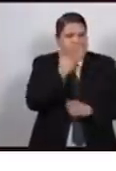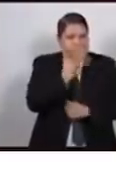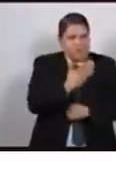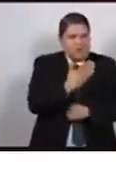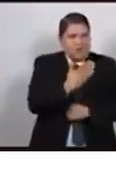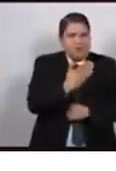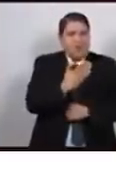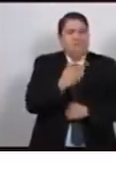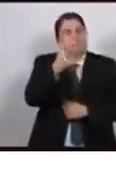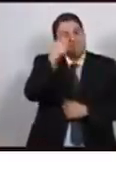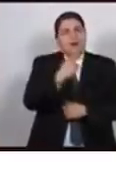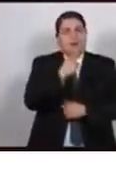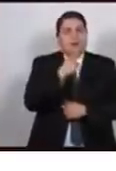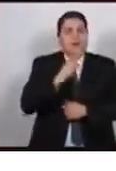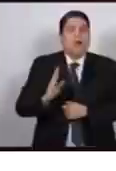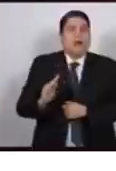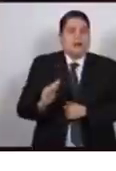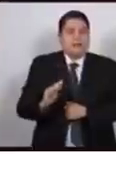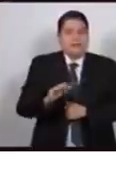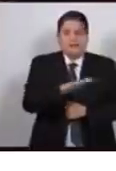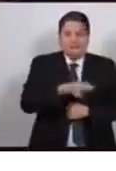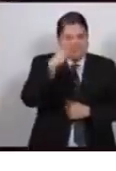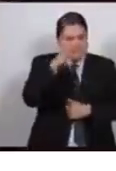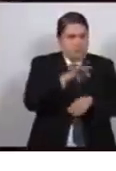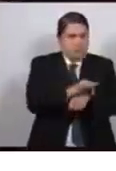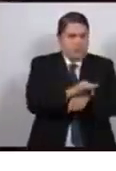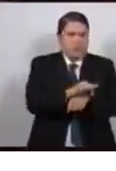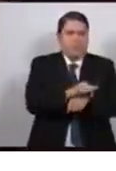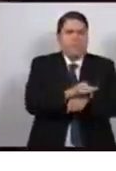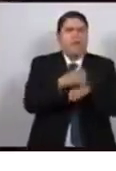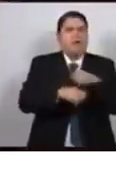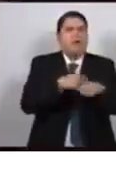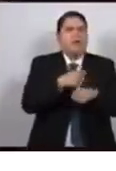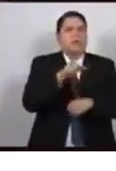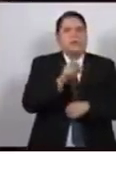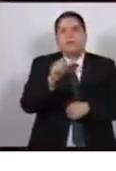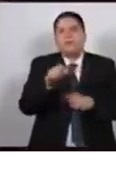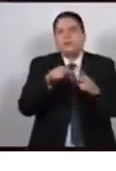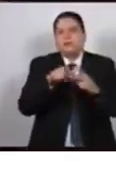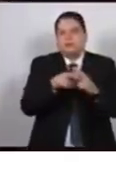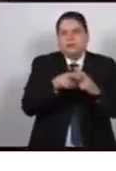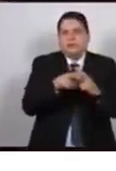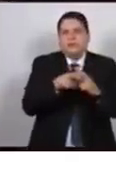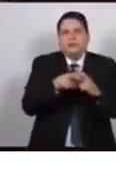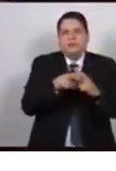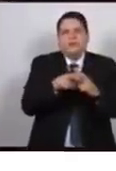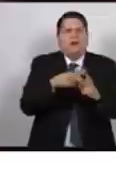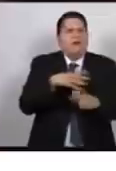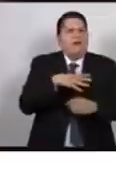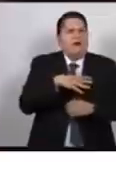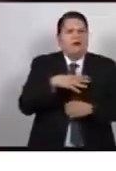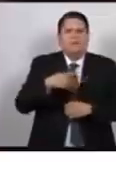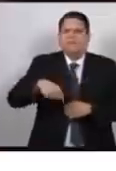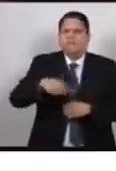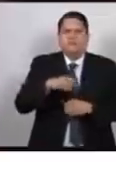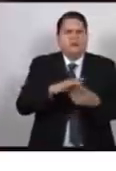derechos y que sirva a México. A principios de este año, cuando se circuló un proyecto de dictamen